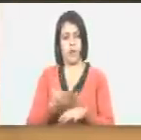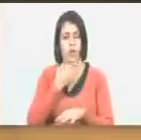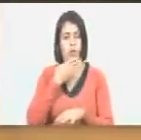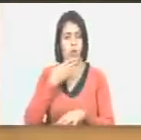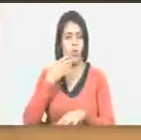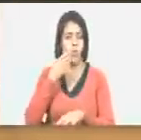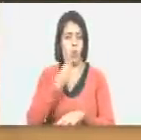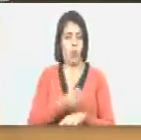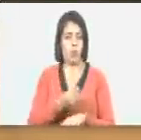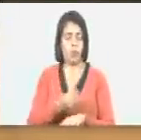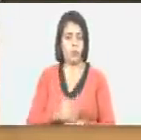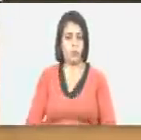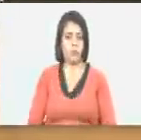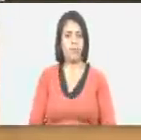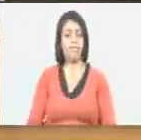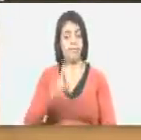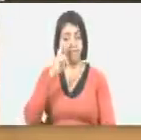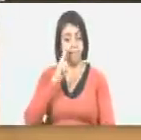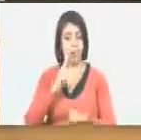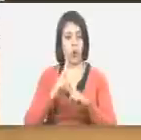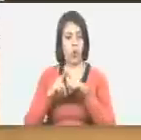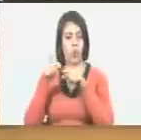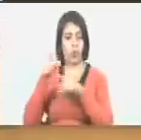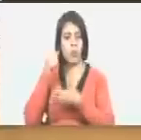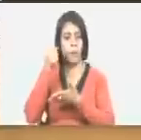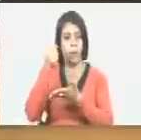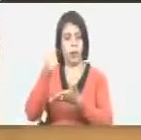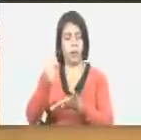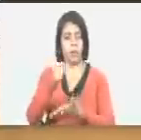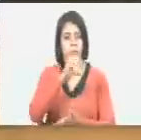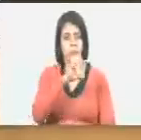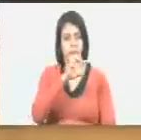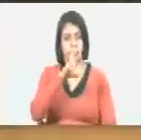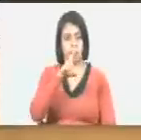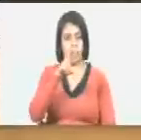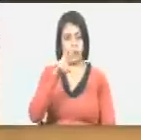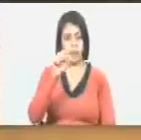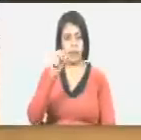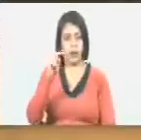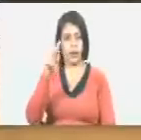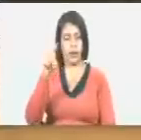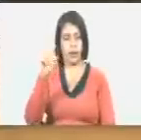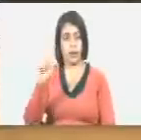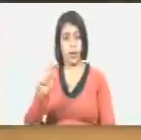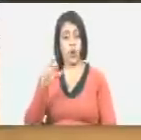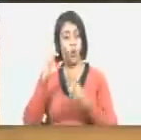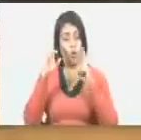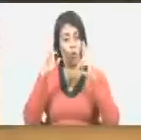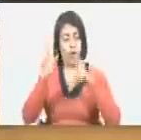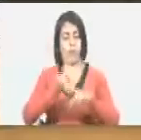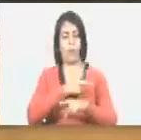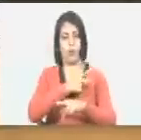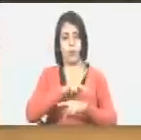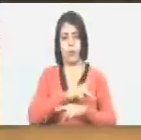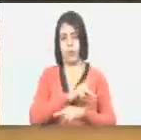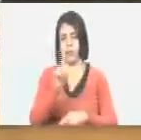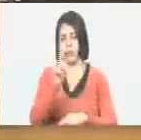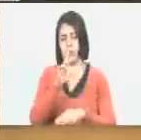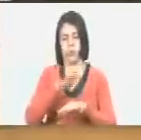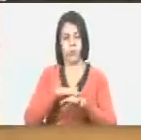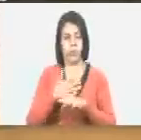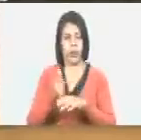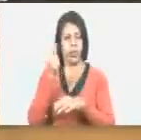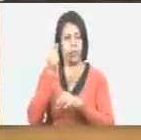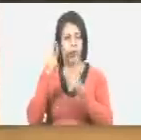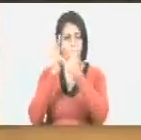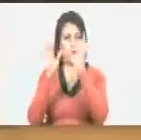joven, merece el premio Cervantes que le fue otorgado. Ojalá haya sido por su poesía y no por